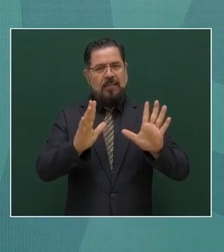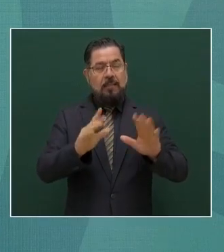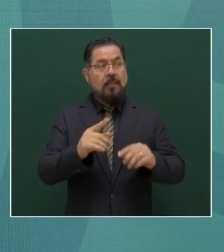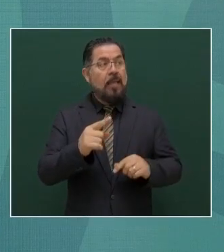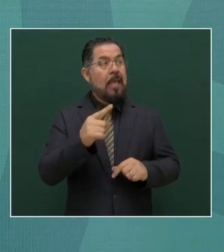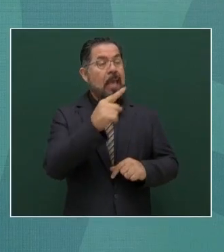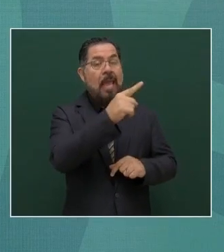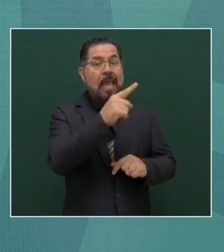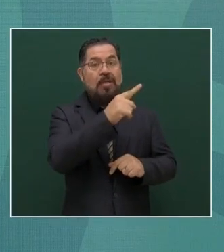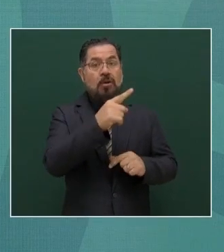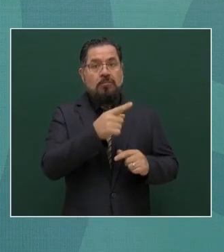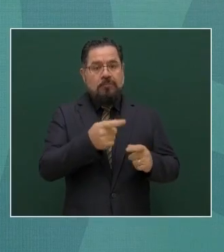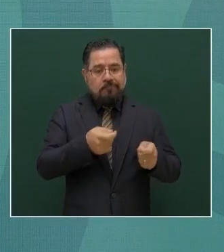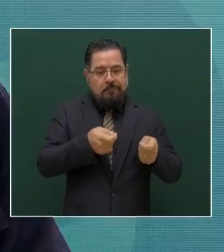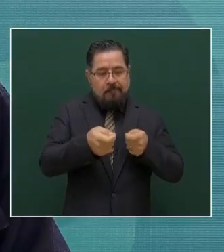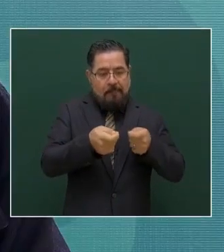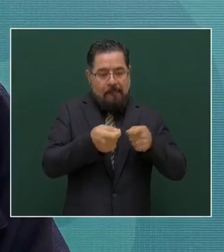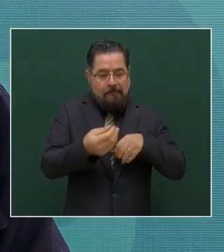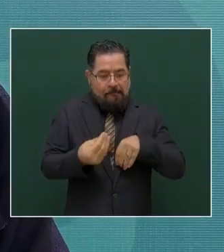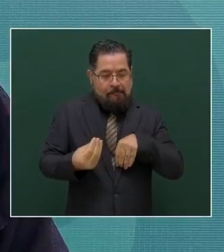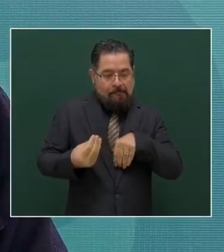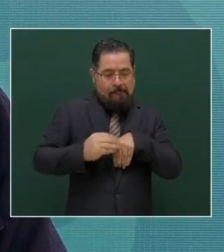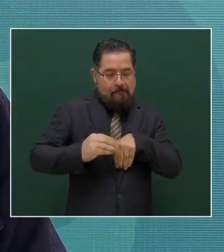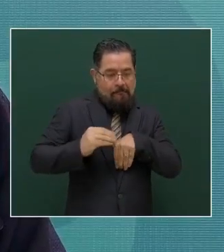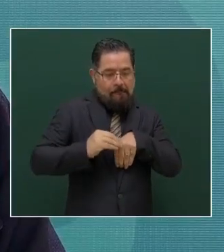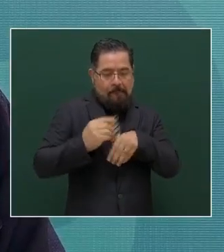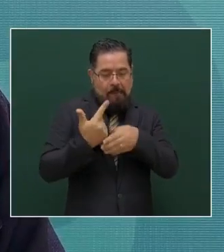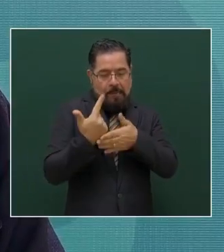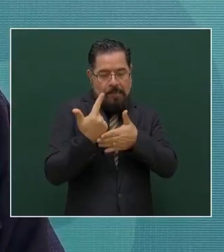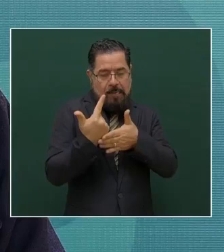alterado los padrones